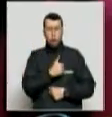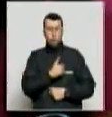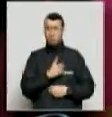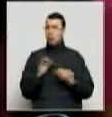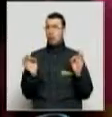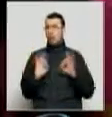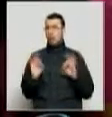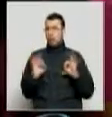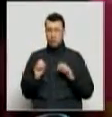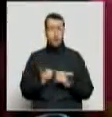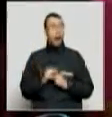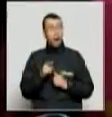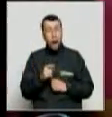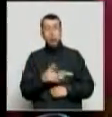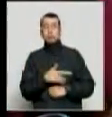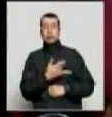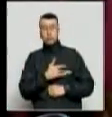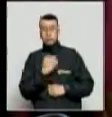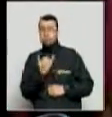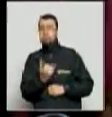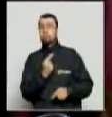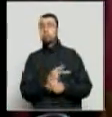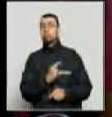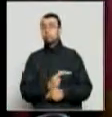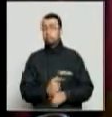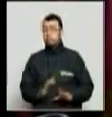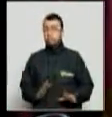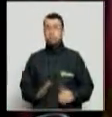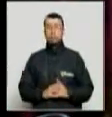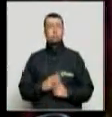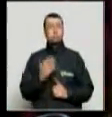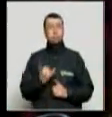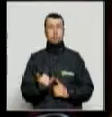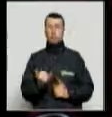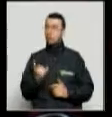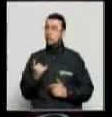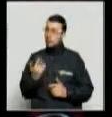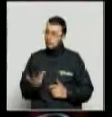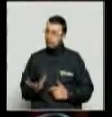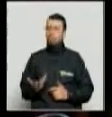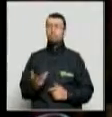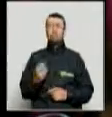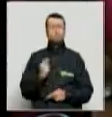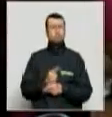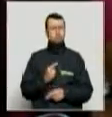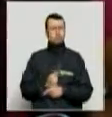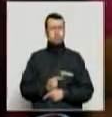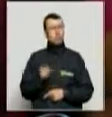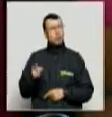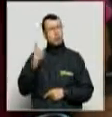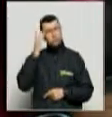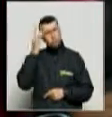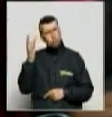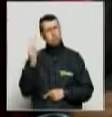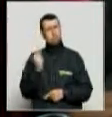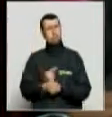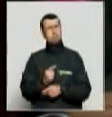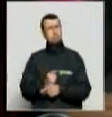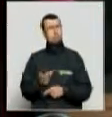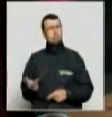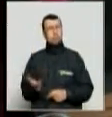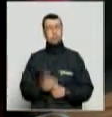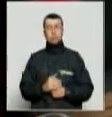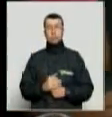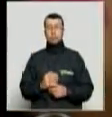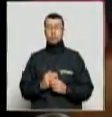aunque tenía síntomas cardiovasculares. Su presión arterial, como le dijo, bajó y su frecuencia cardíaca estaba aumentada. La causa del síncope como tal